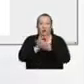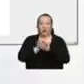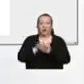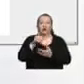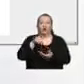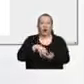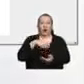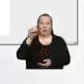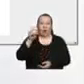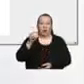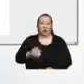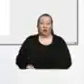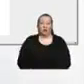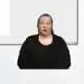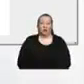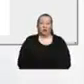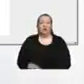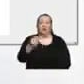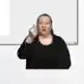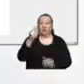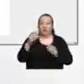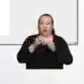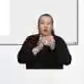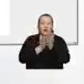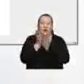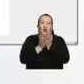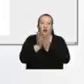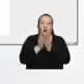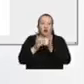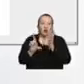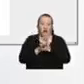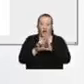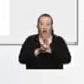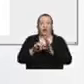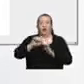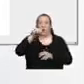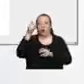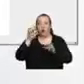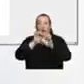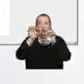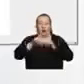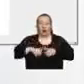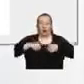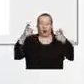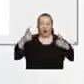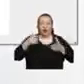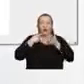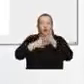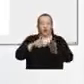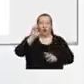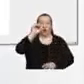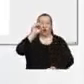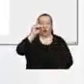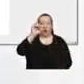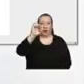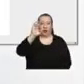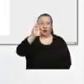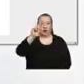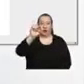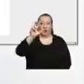tenían plata por servicios legales o de brecha los constructores y en verdadera extorsión ya cuando la descubre